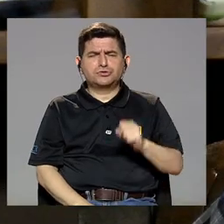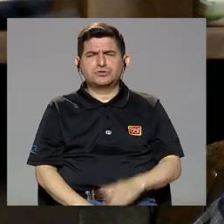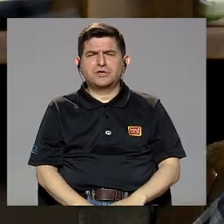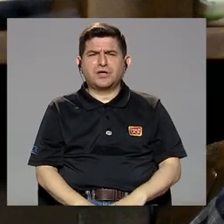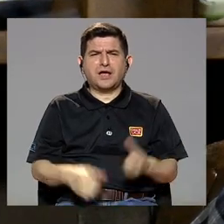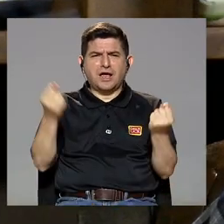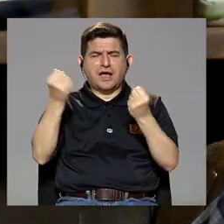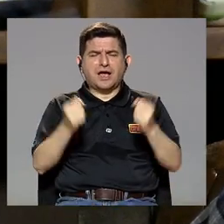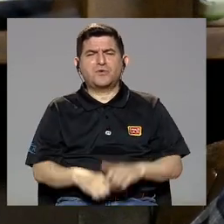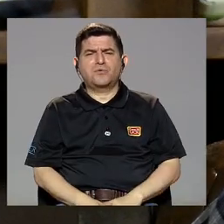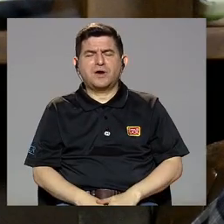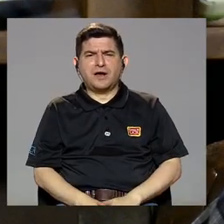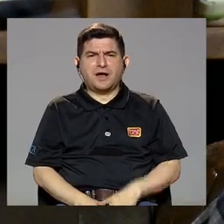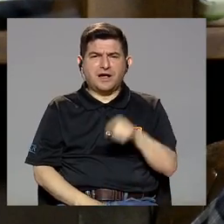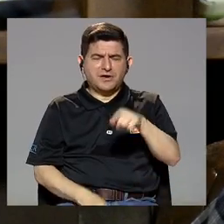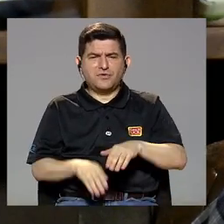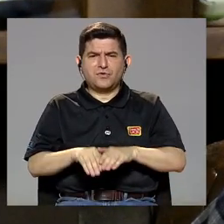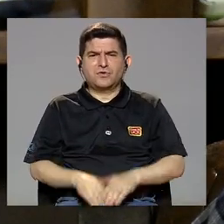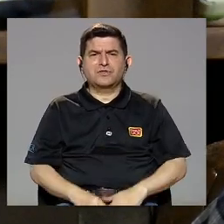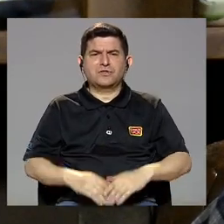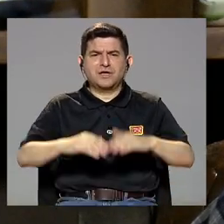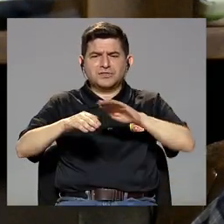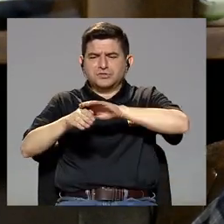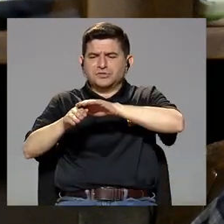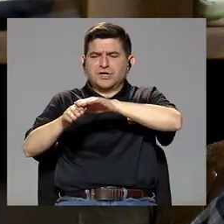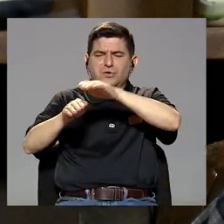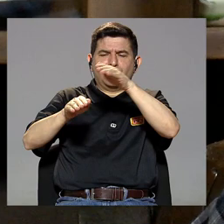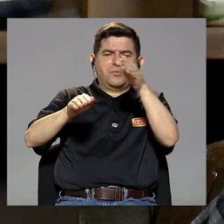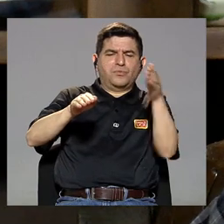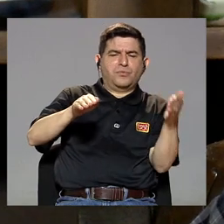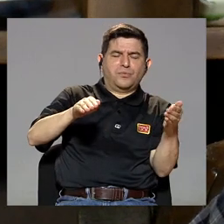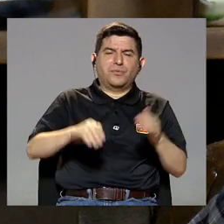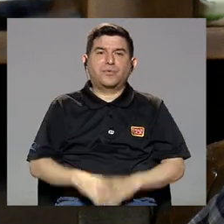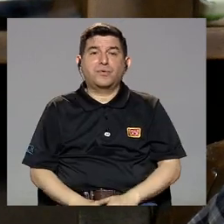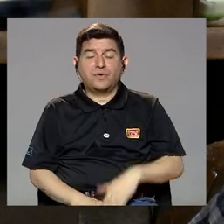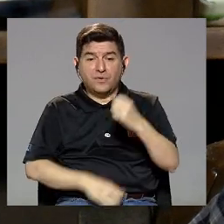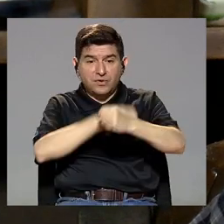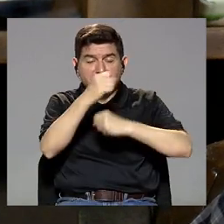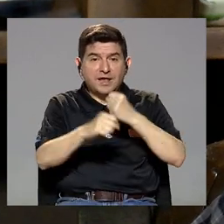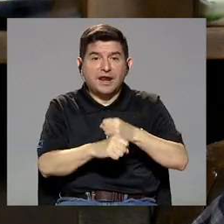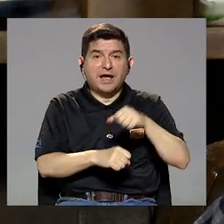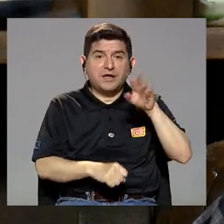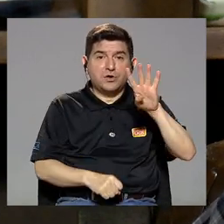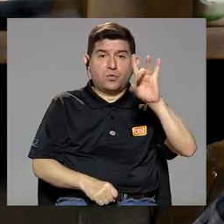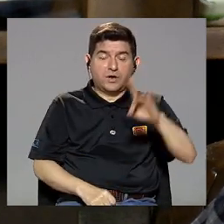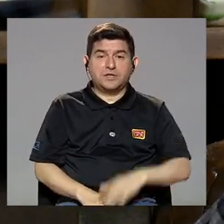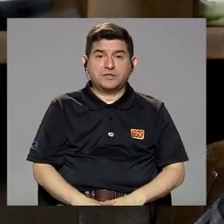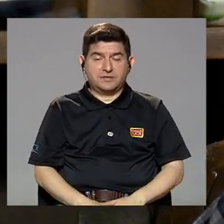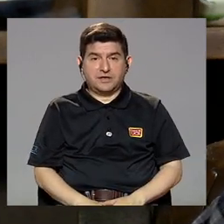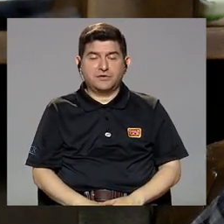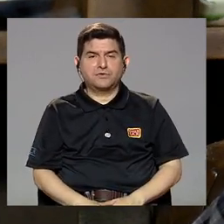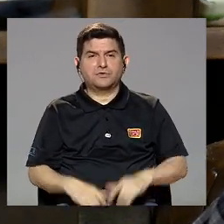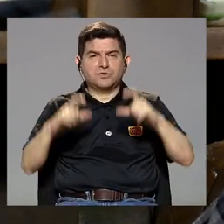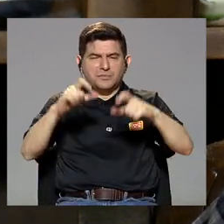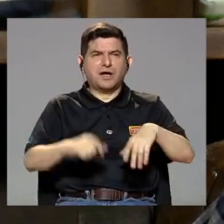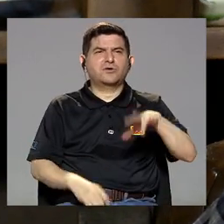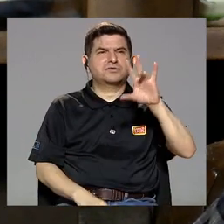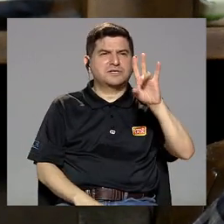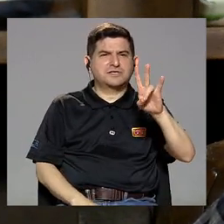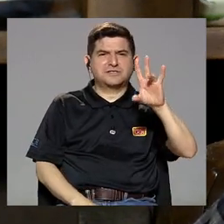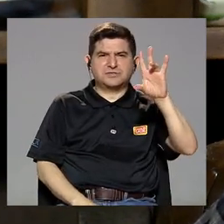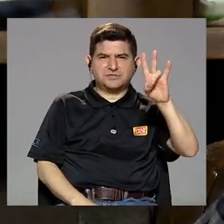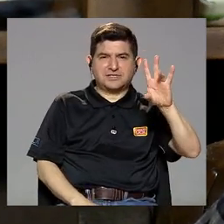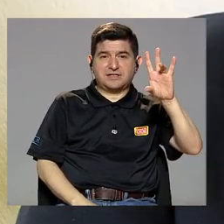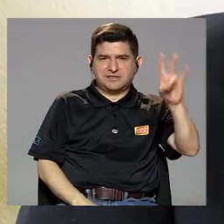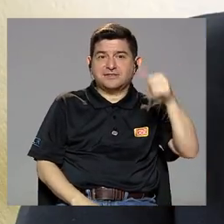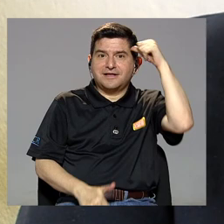convertir de último modelo en aquel año 48 las placas 777 a mí no